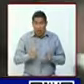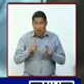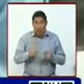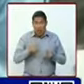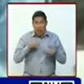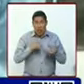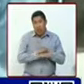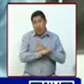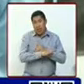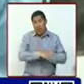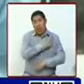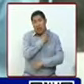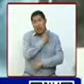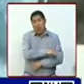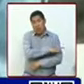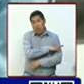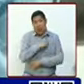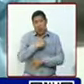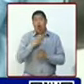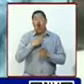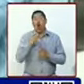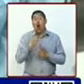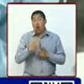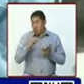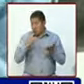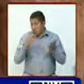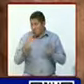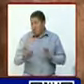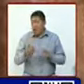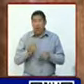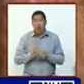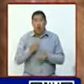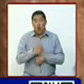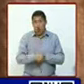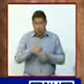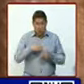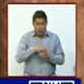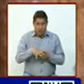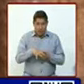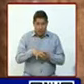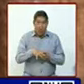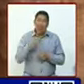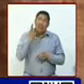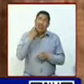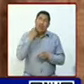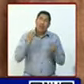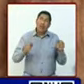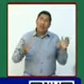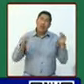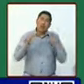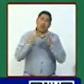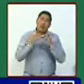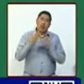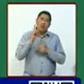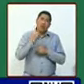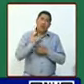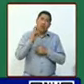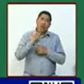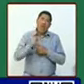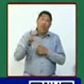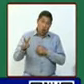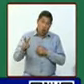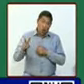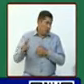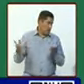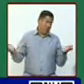estén internadas o que hayan fallecido por COVID-19 en La Paz. Recordemos que en la última semana en La Paz se reportaron 122 casos.